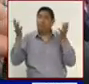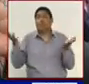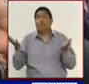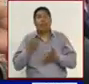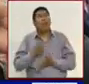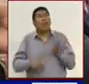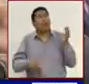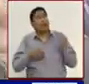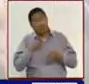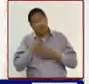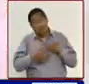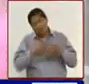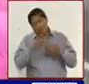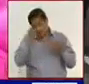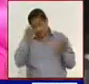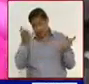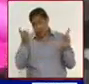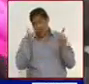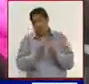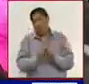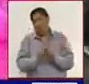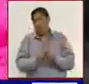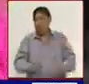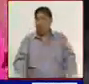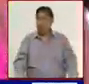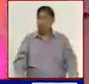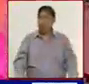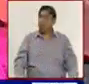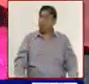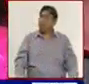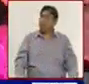lo que se está avanzando de manera coordinada.